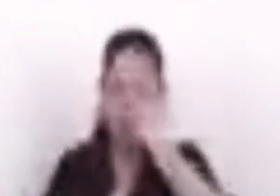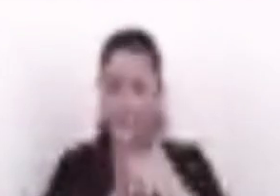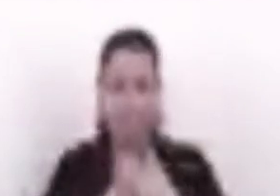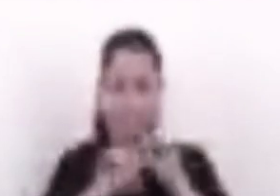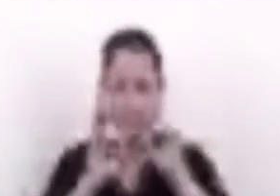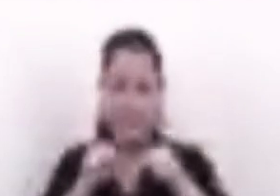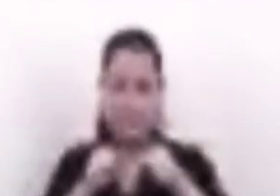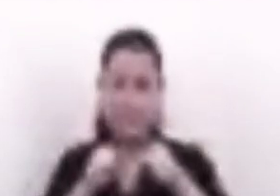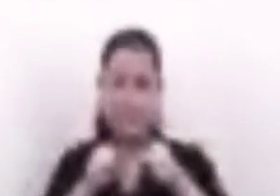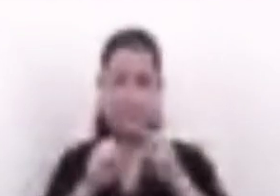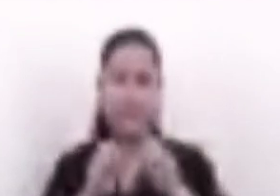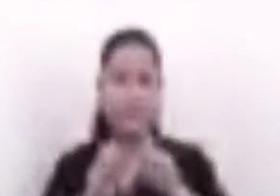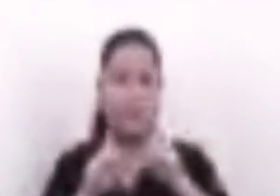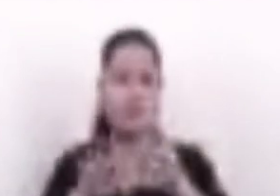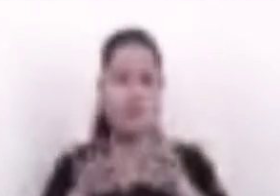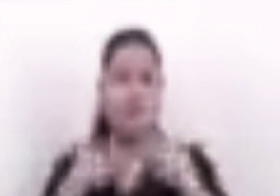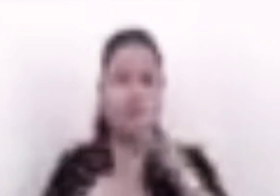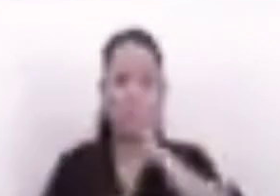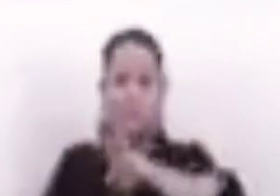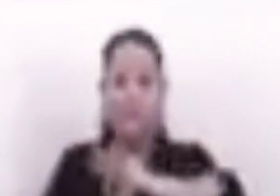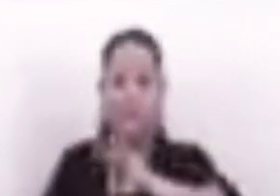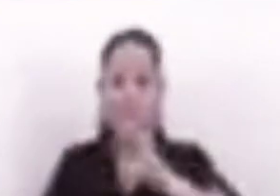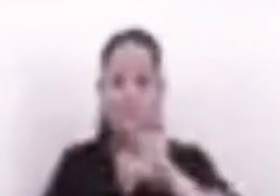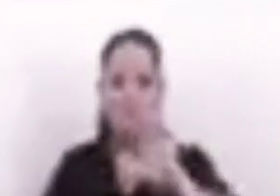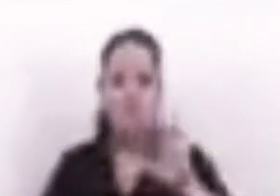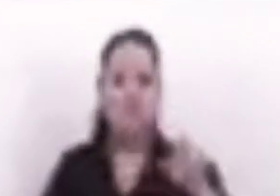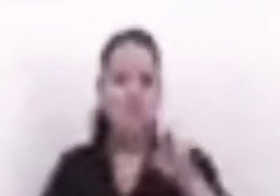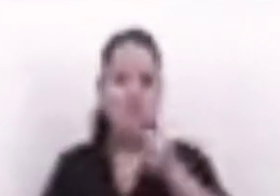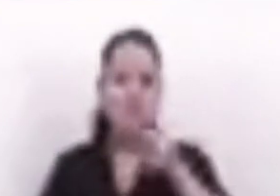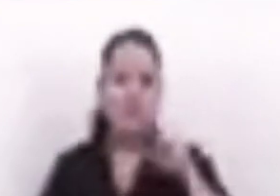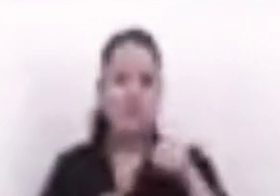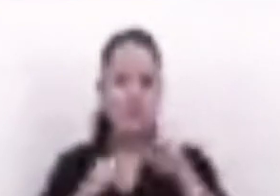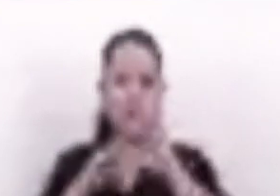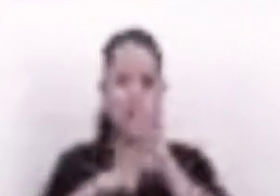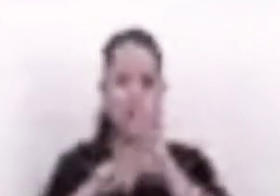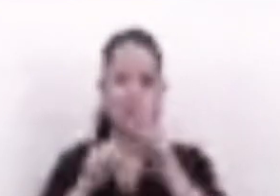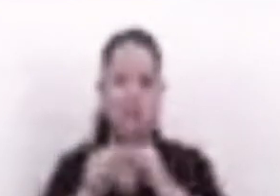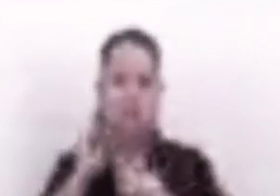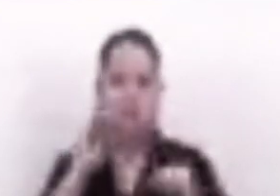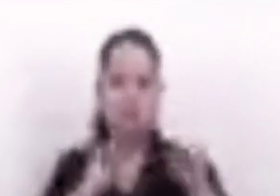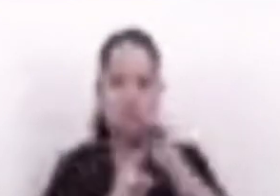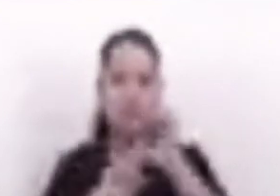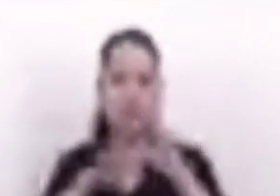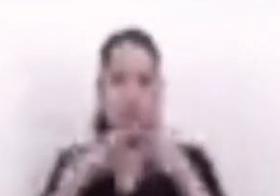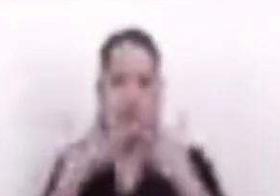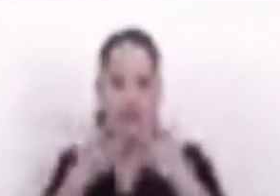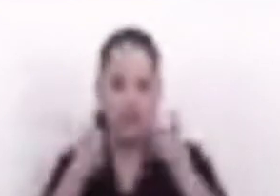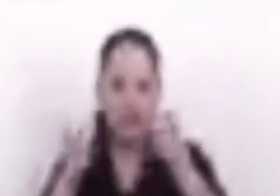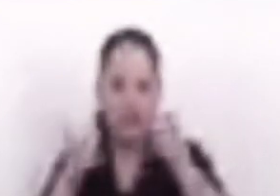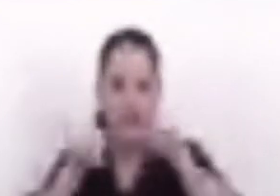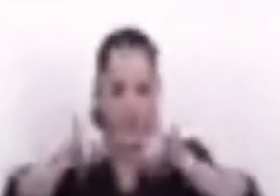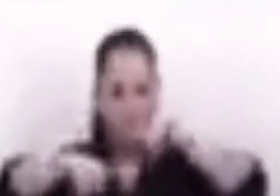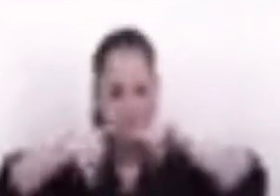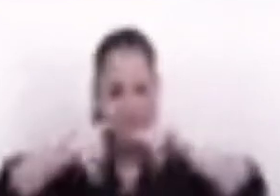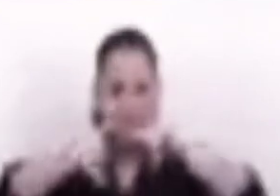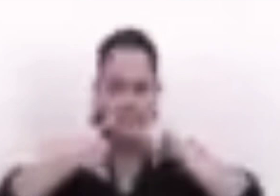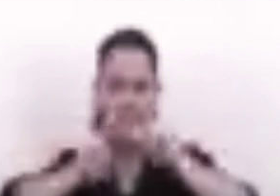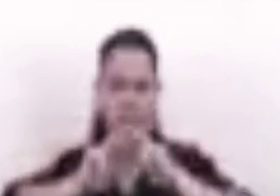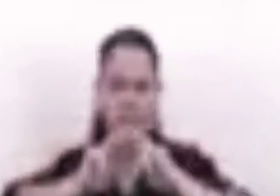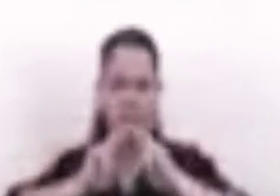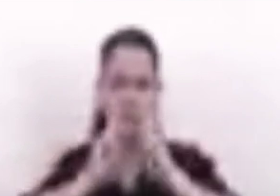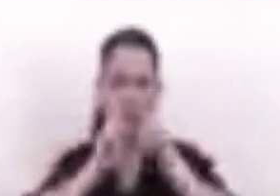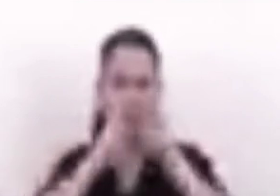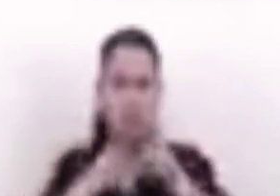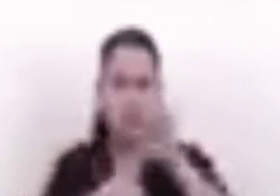descaradamente deja espacios para beneficiar a los cheros a cambio de manipular los resultados